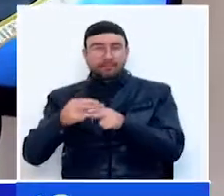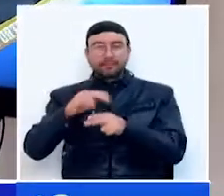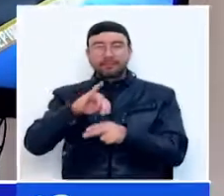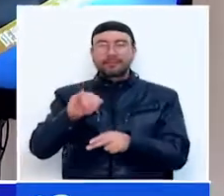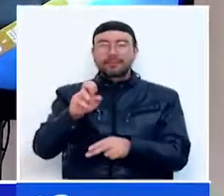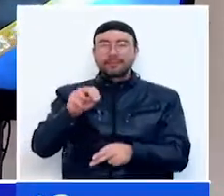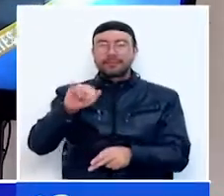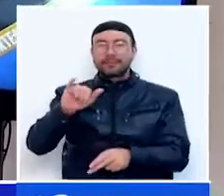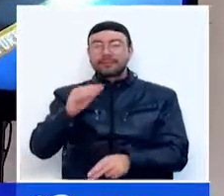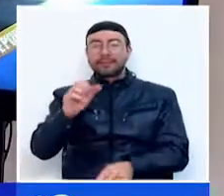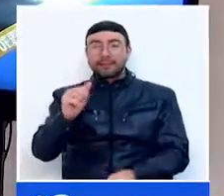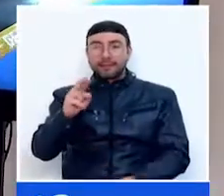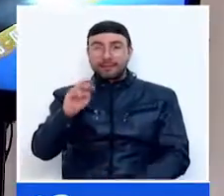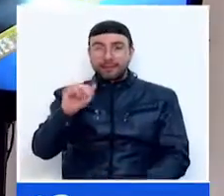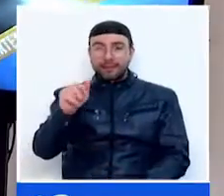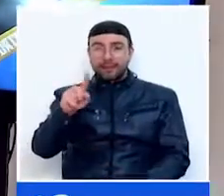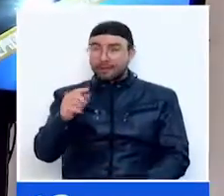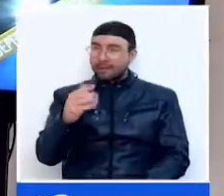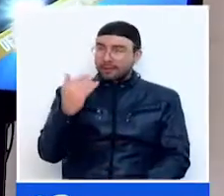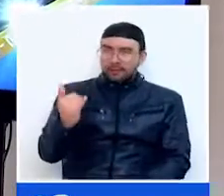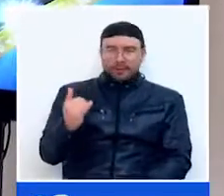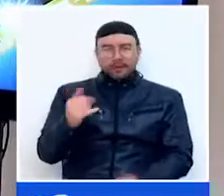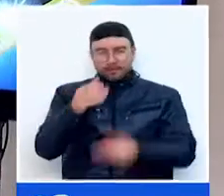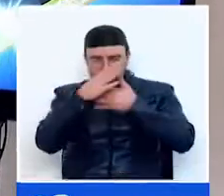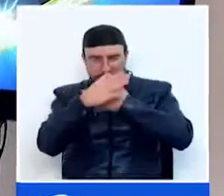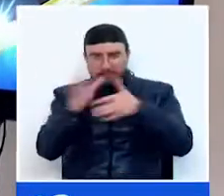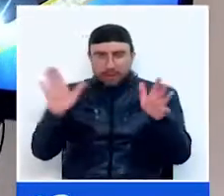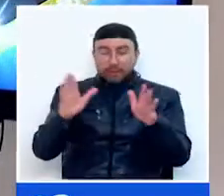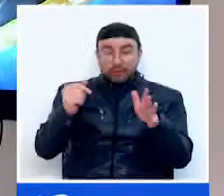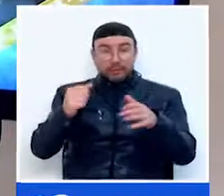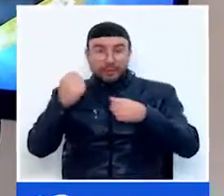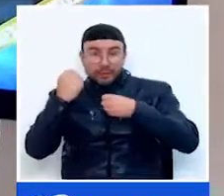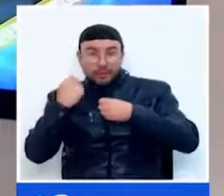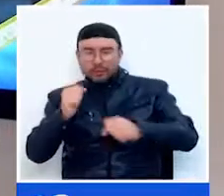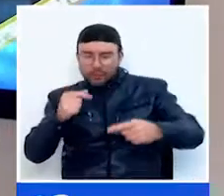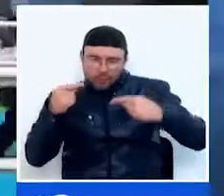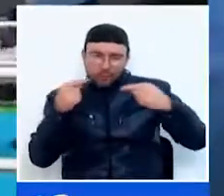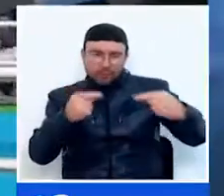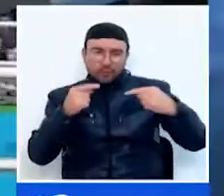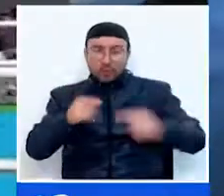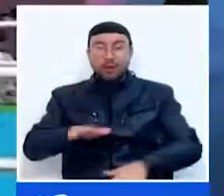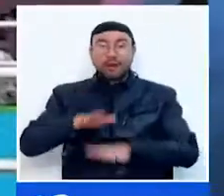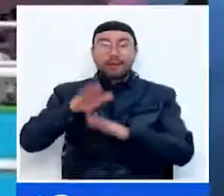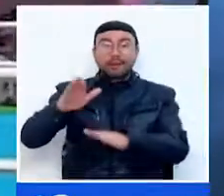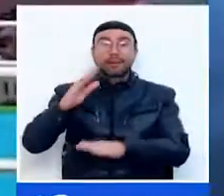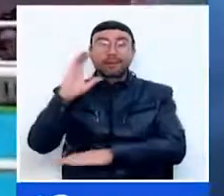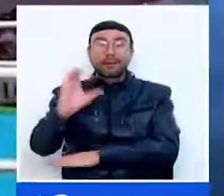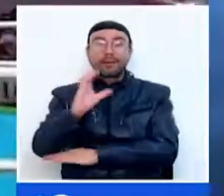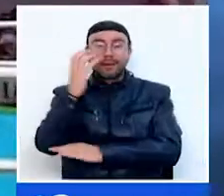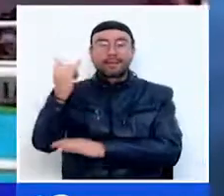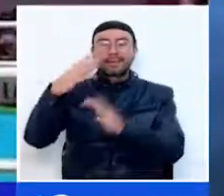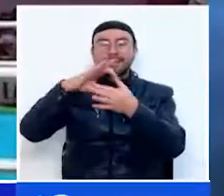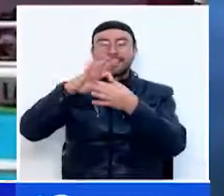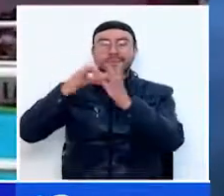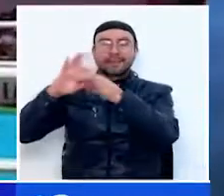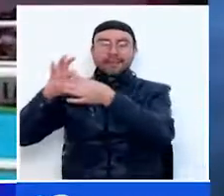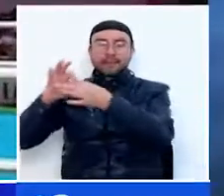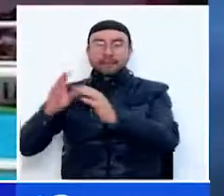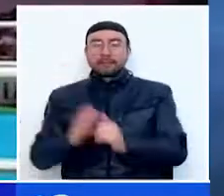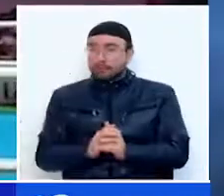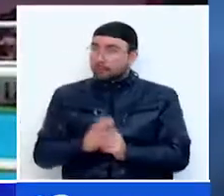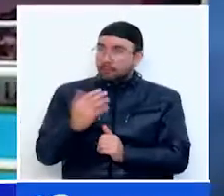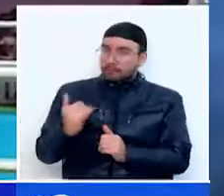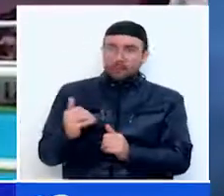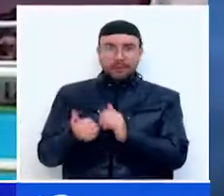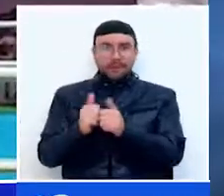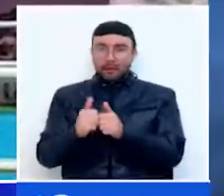Guatica, Risaralda, se prepara con todo para representar a Colombia en los Juegos Olímpicos. Jenny Marcela Arias es una de las deportistas a